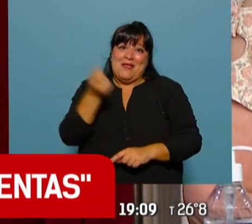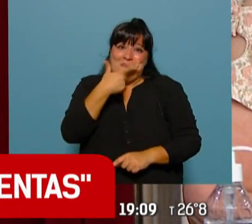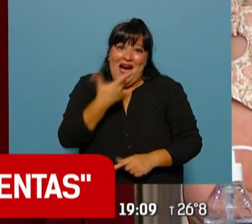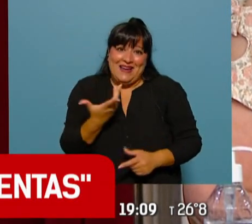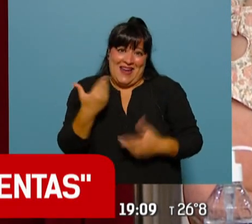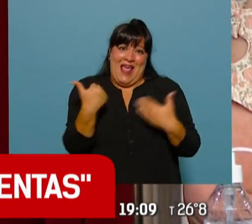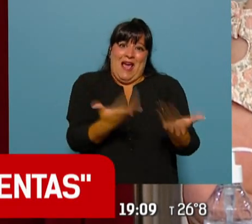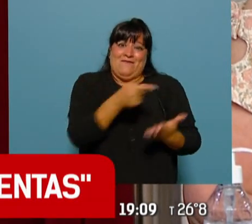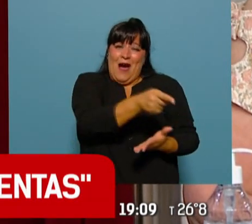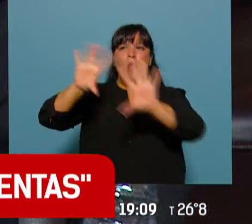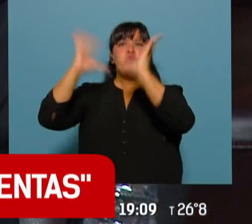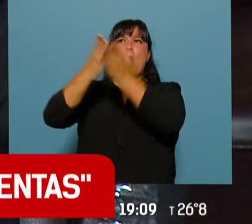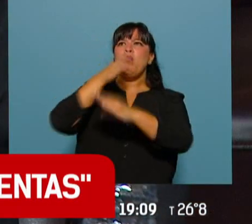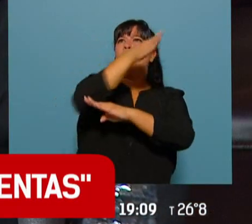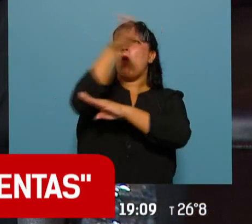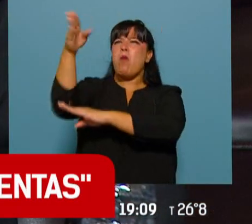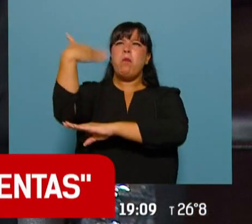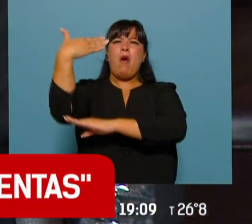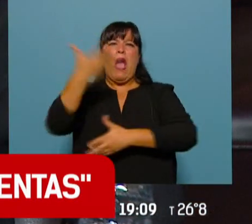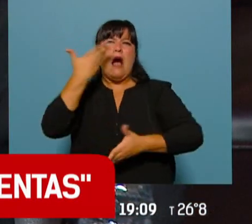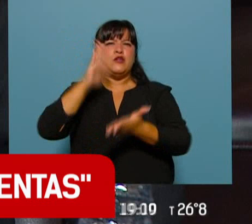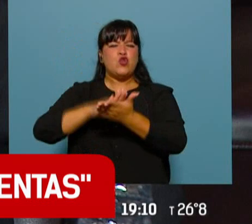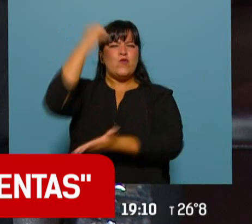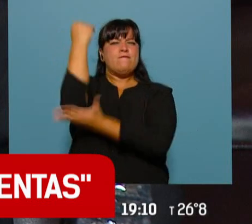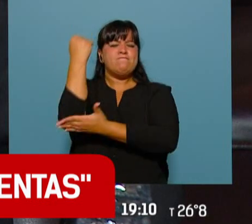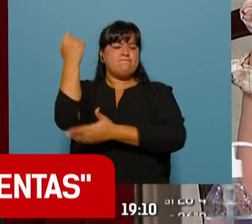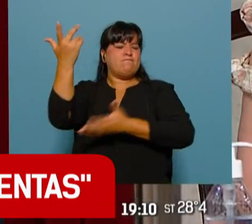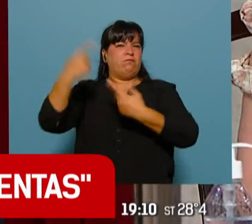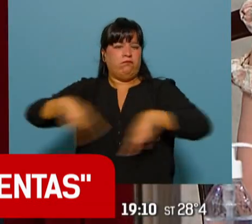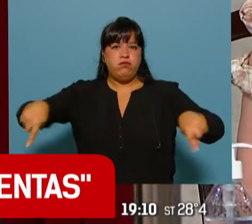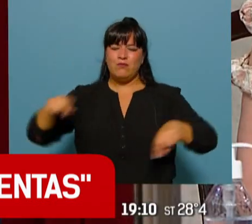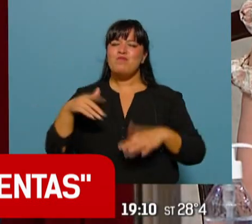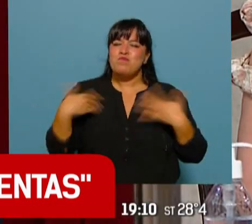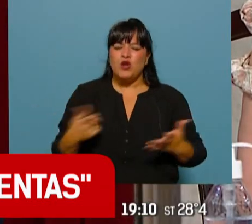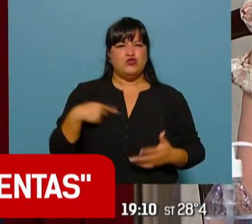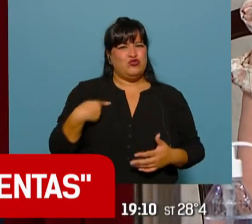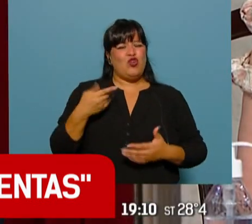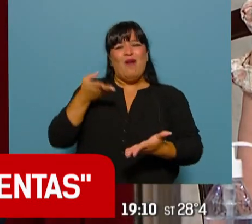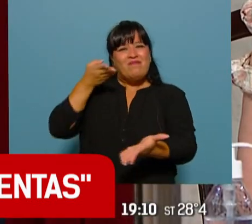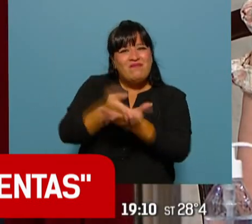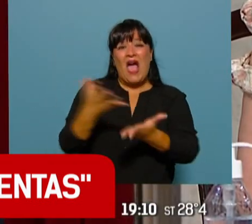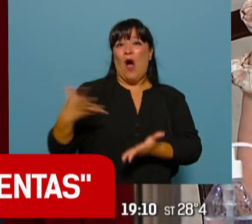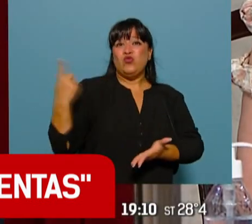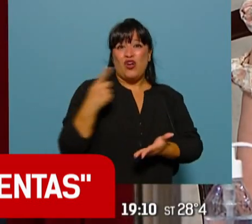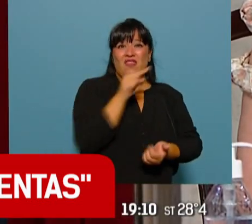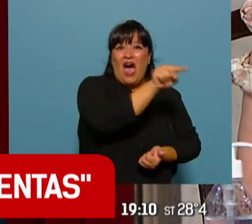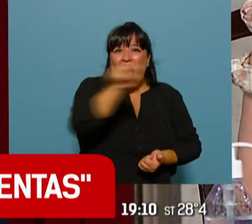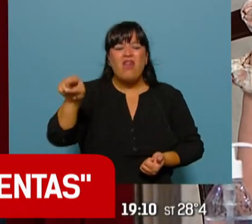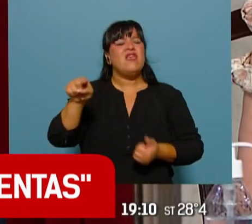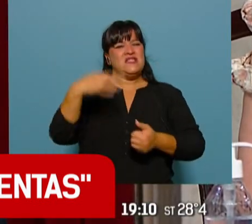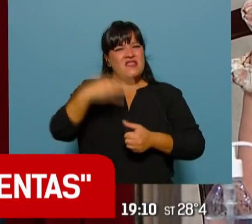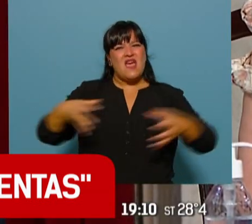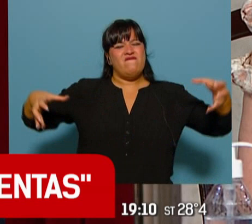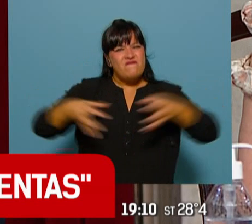Macri en la búsqueda de su reelección. He instruido a las autoridades permanentes para que formalmente